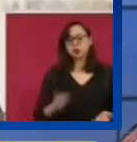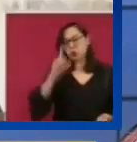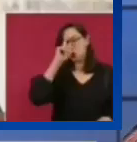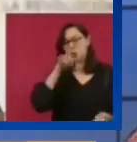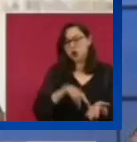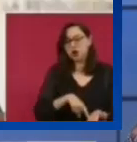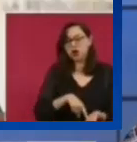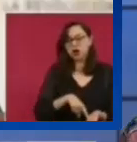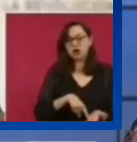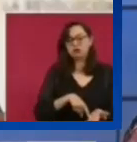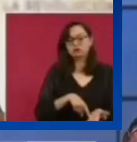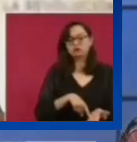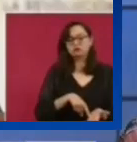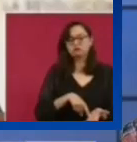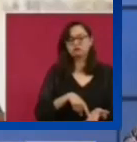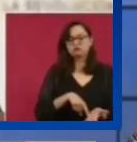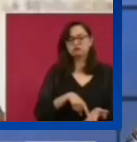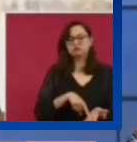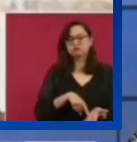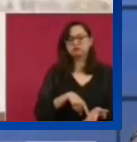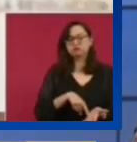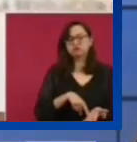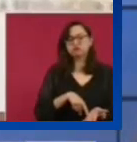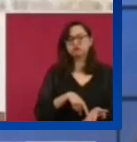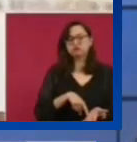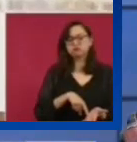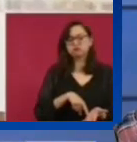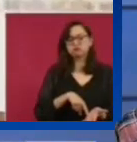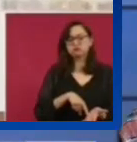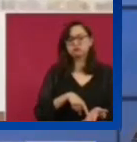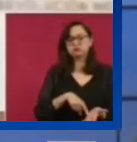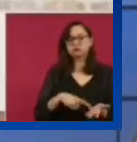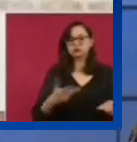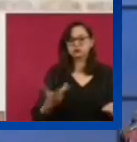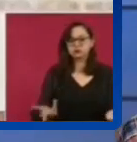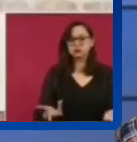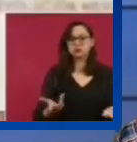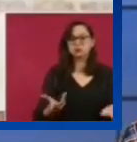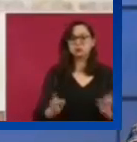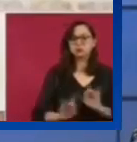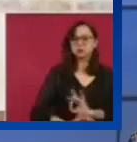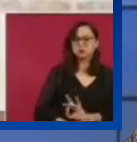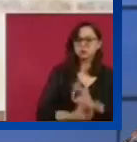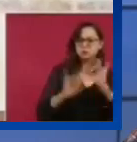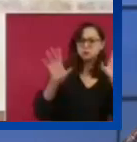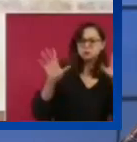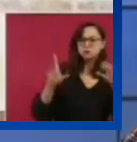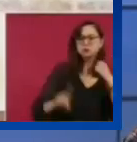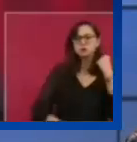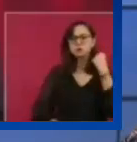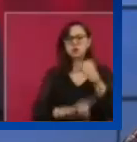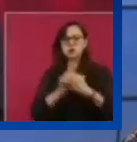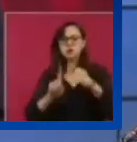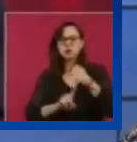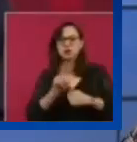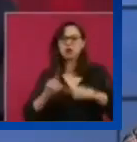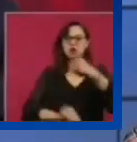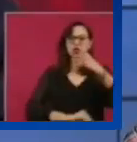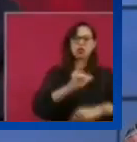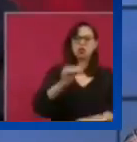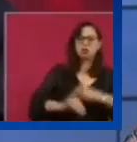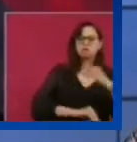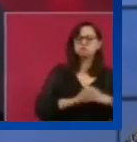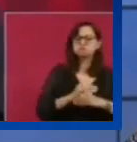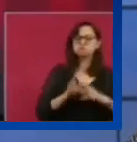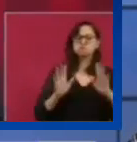ministros de la Suprema Corte. El presidente celebra hoy que ya los mandatarios nacionales, o en este caso, por